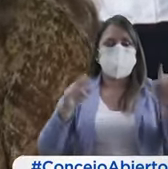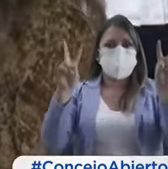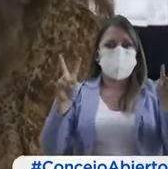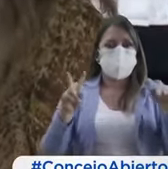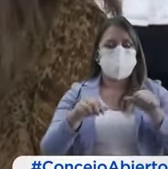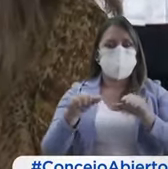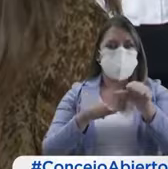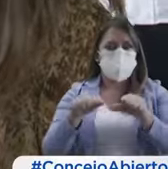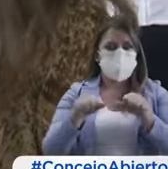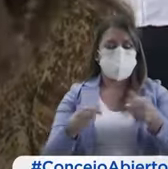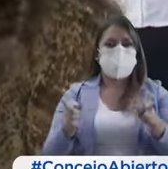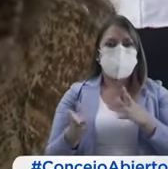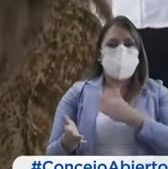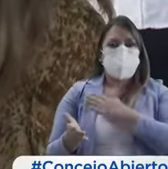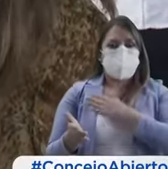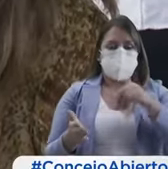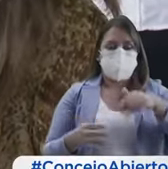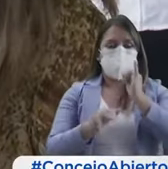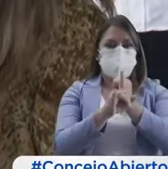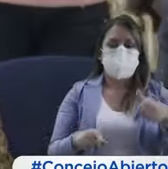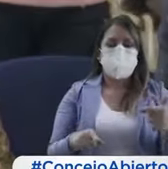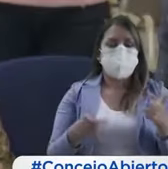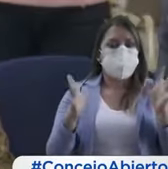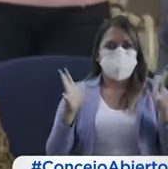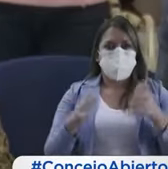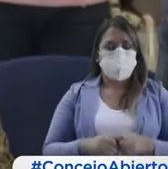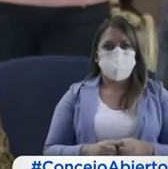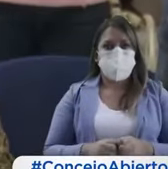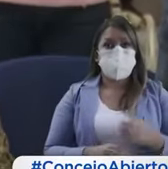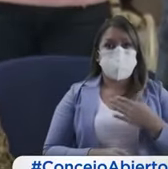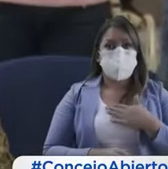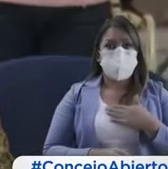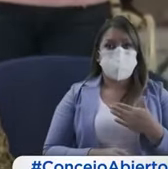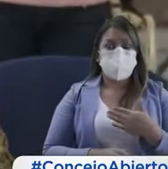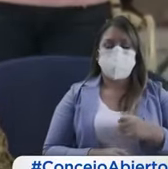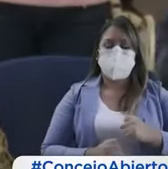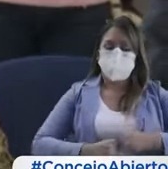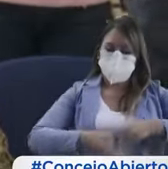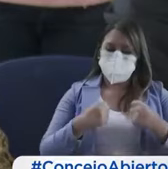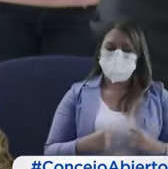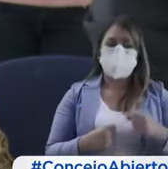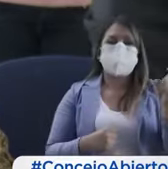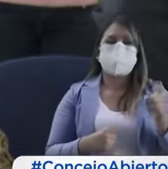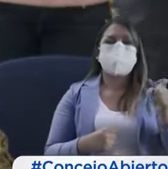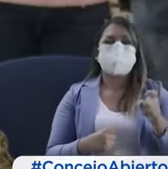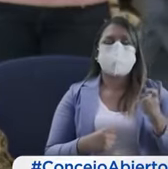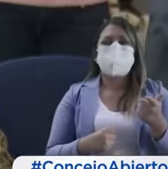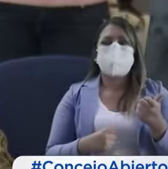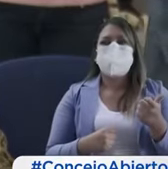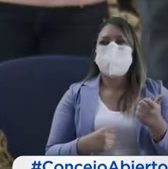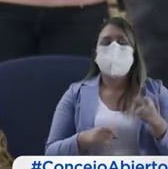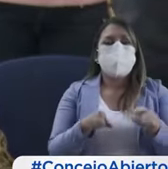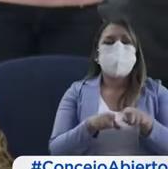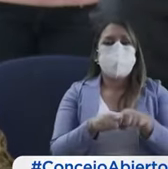y la credibilidad de la institución municipal. Me atrevo a decir así, Quito tiene que ser rescatado de una gestión